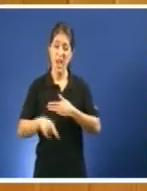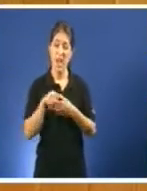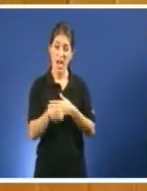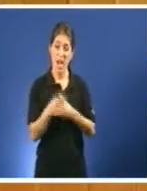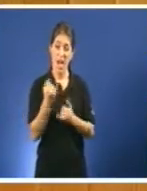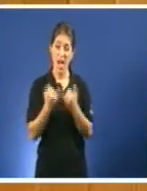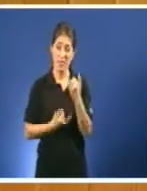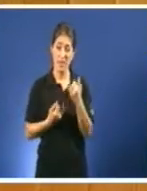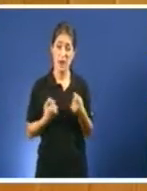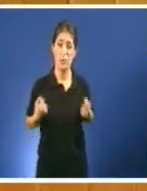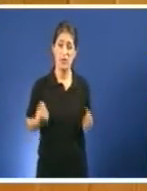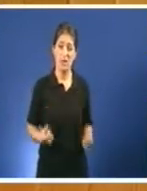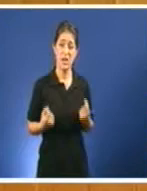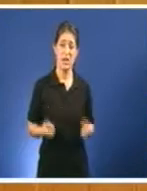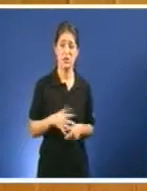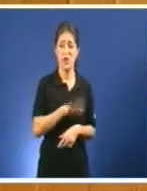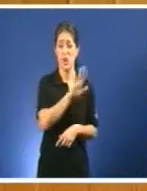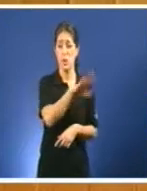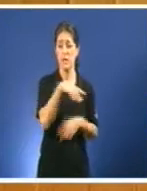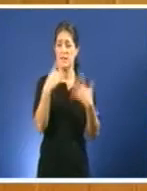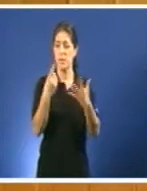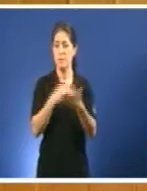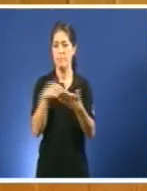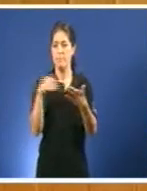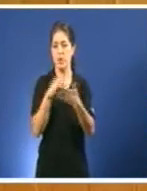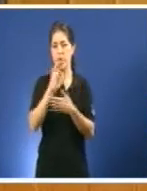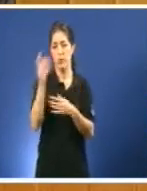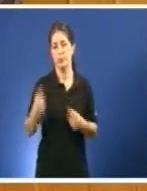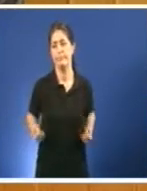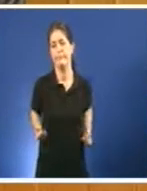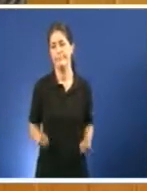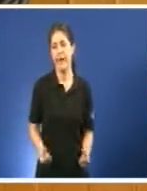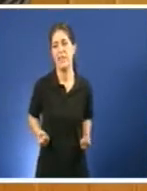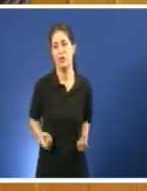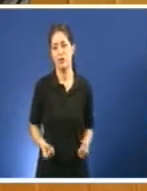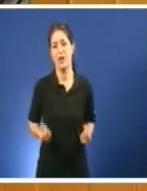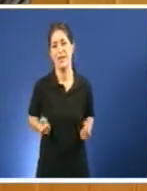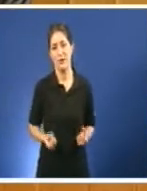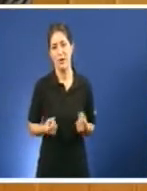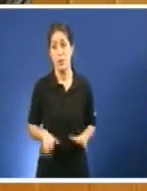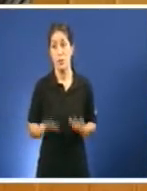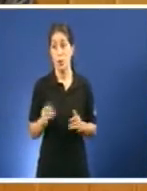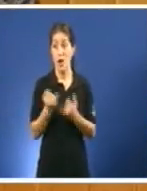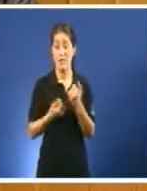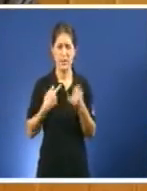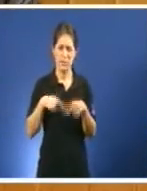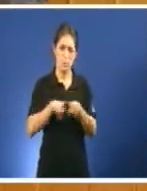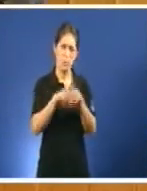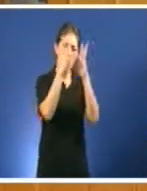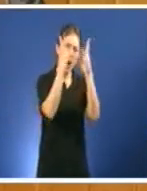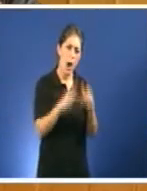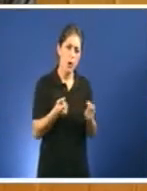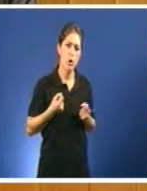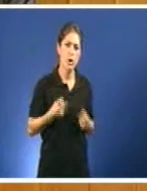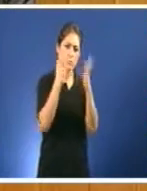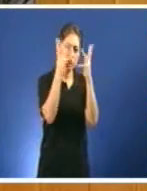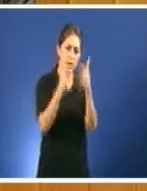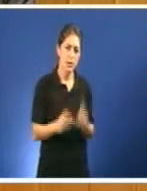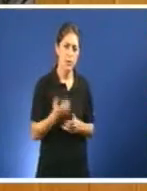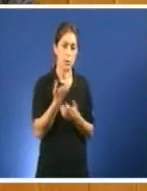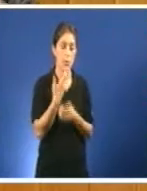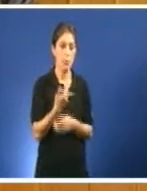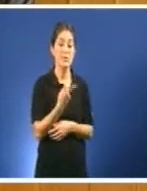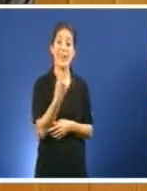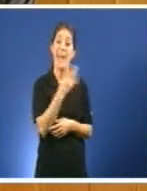de 56 millóns de euros. Pero o máis significativo é que se medimos o gasto en euros